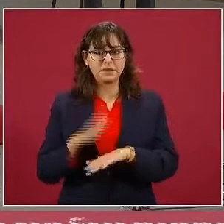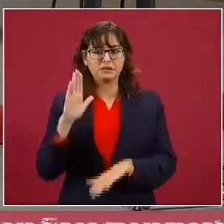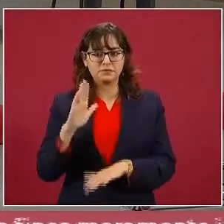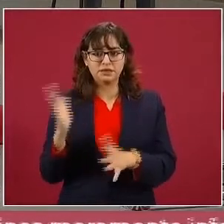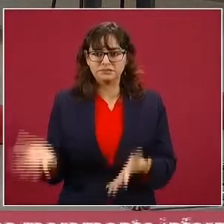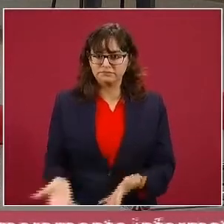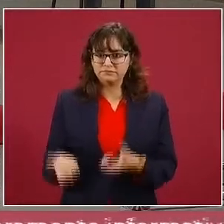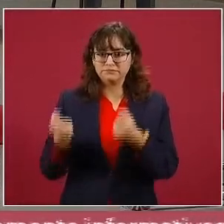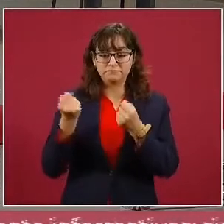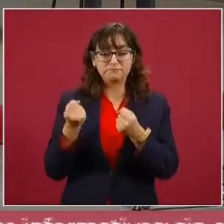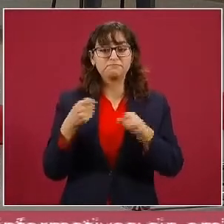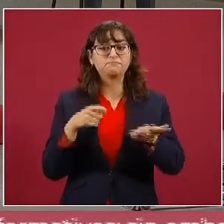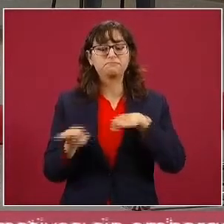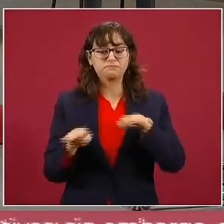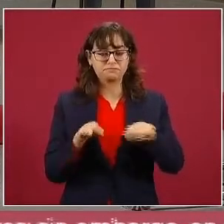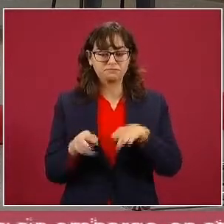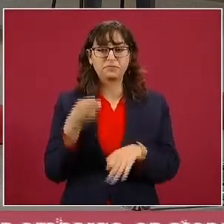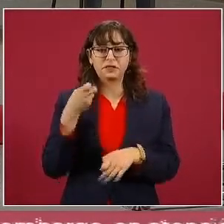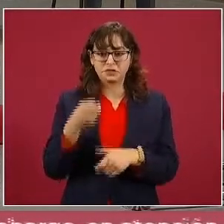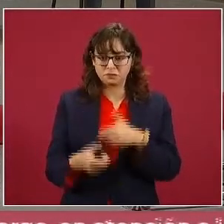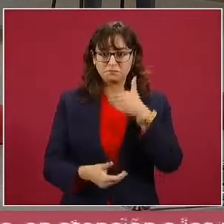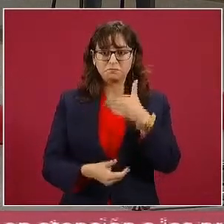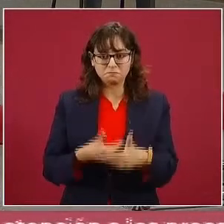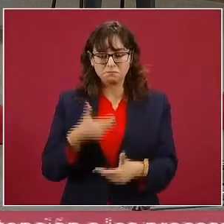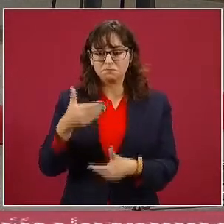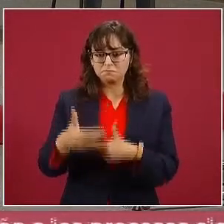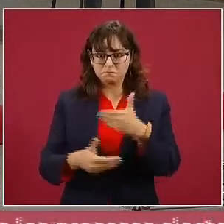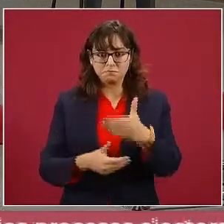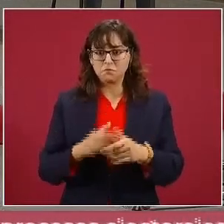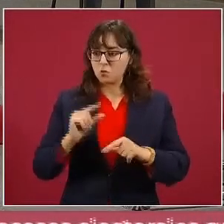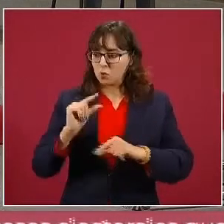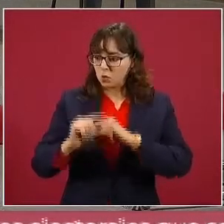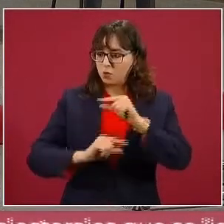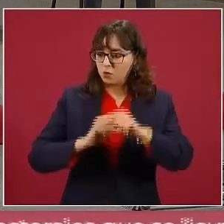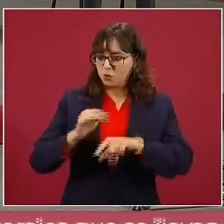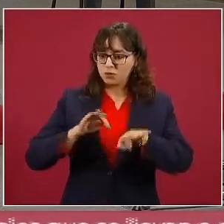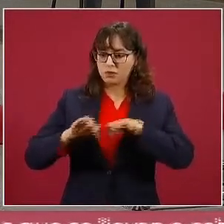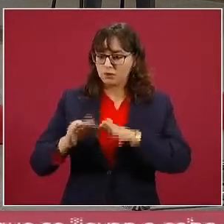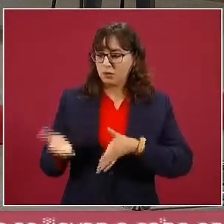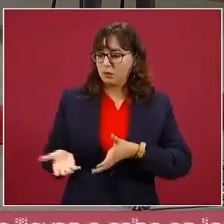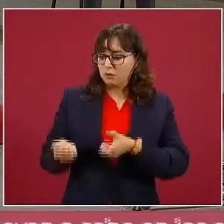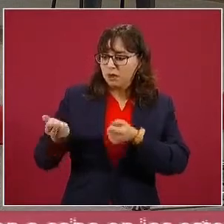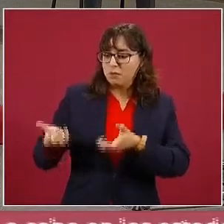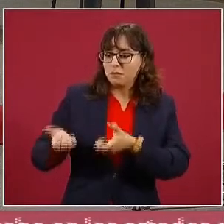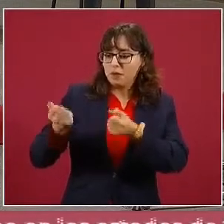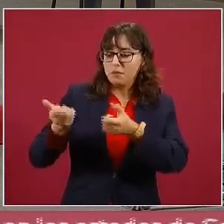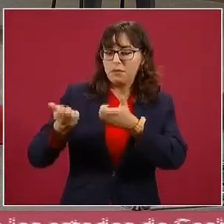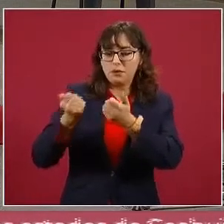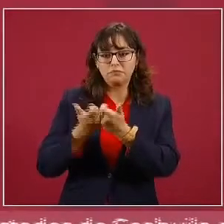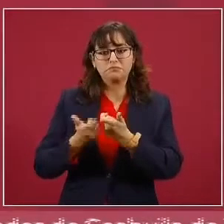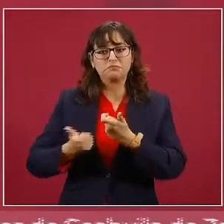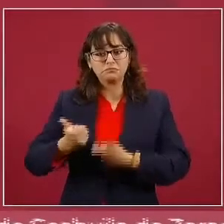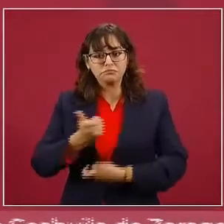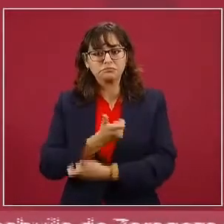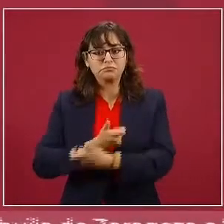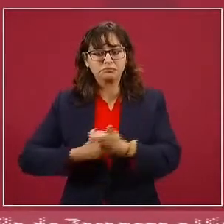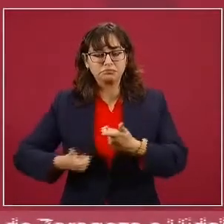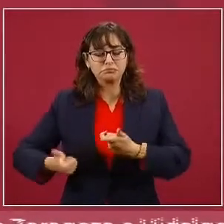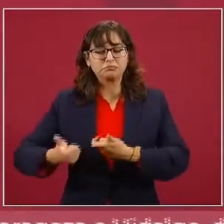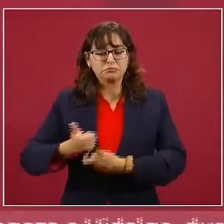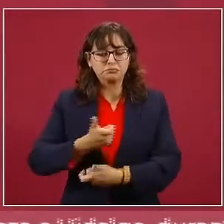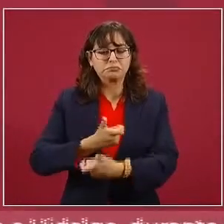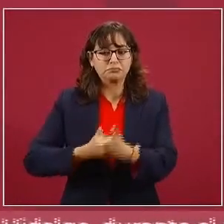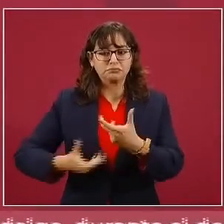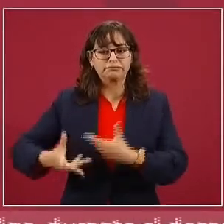septiembre y ya vamos recuperando empleos y se va reactivando la economía.